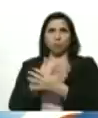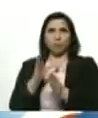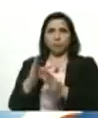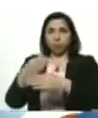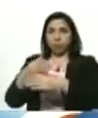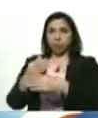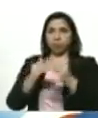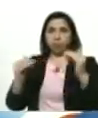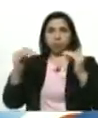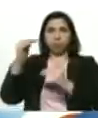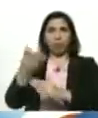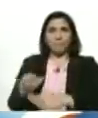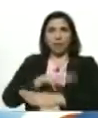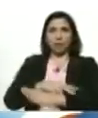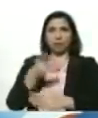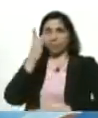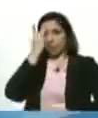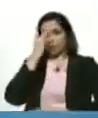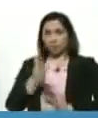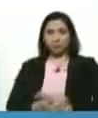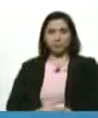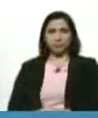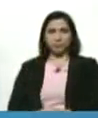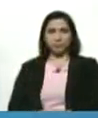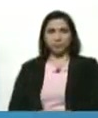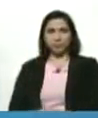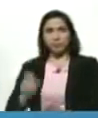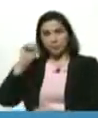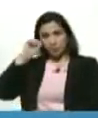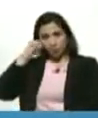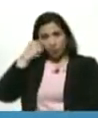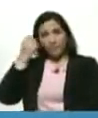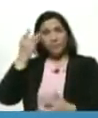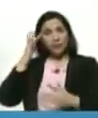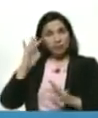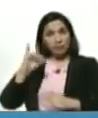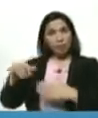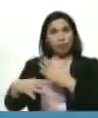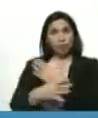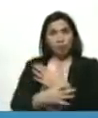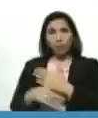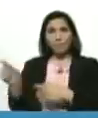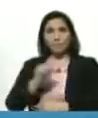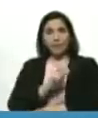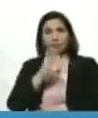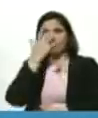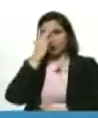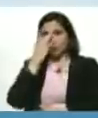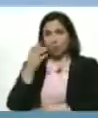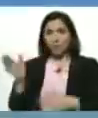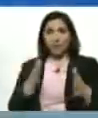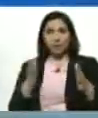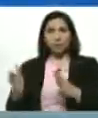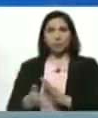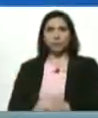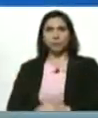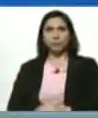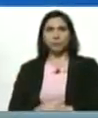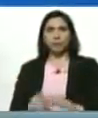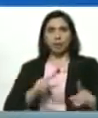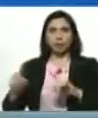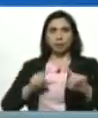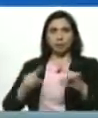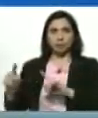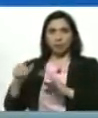presión va a escalar febrero recuerden que el pretendía en esos meses de febrero y marzo acciones de